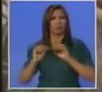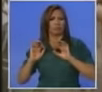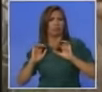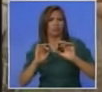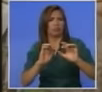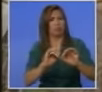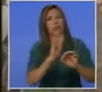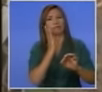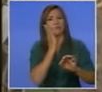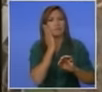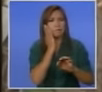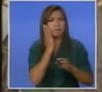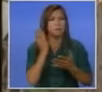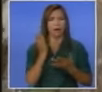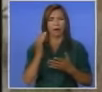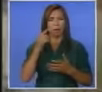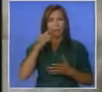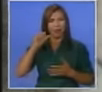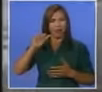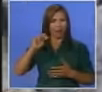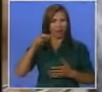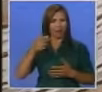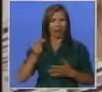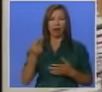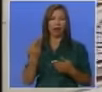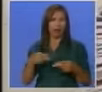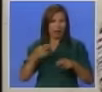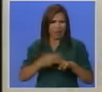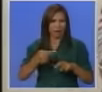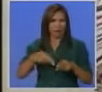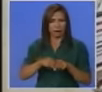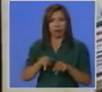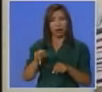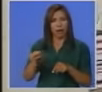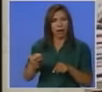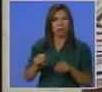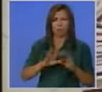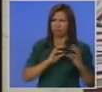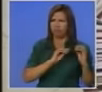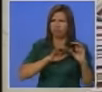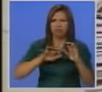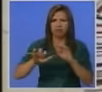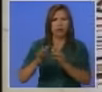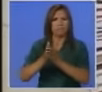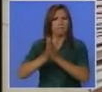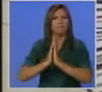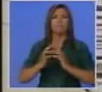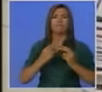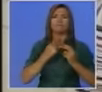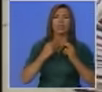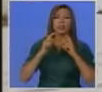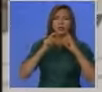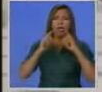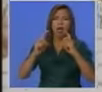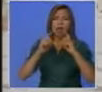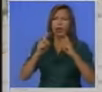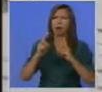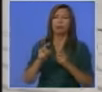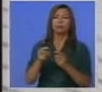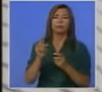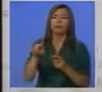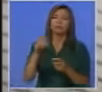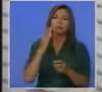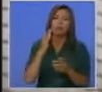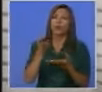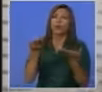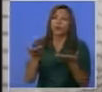madre de Ángel B., exconviviente de Avilés y principal sospechoso de su muerte. A gritos pidieron a la progenitora que informe a la